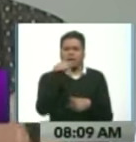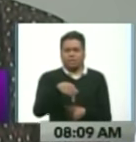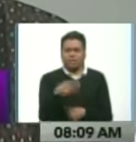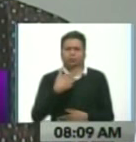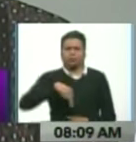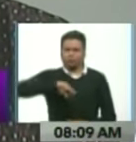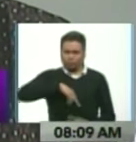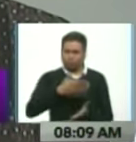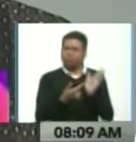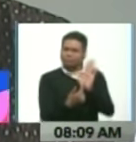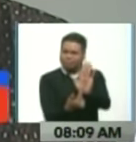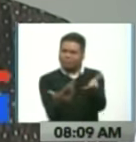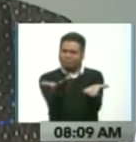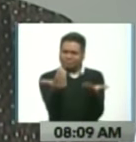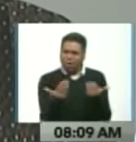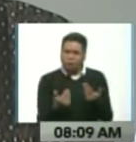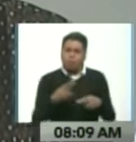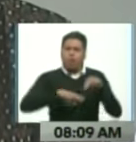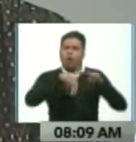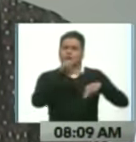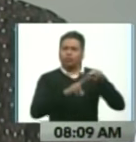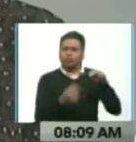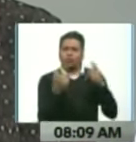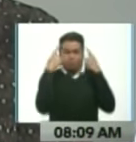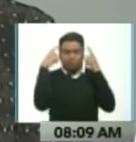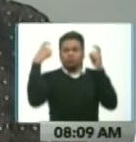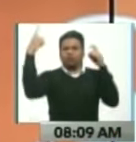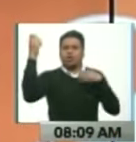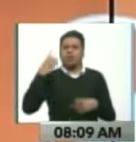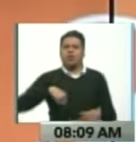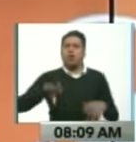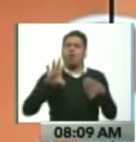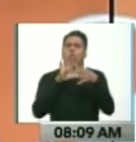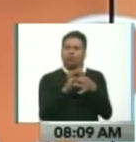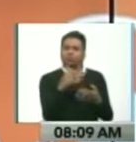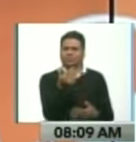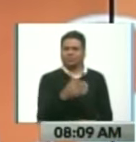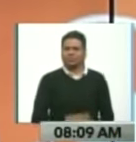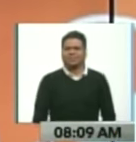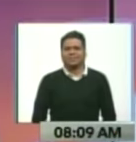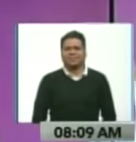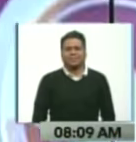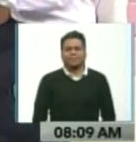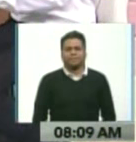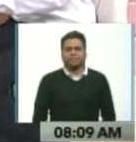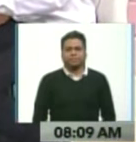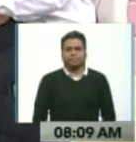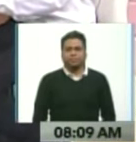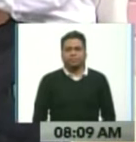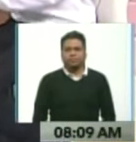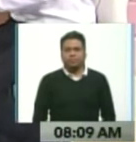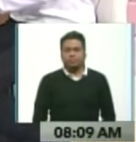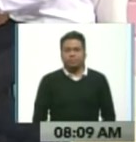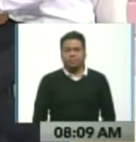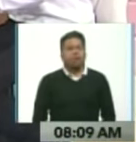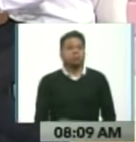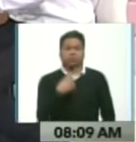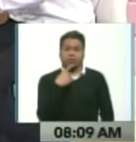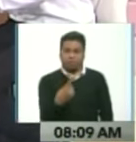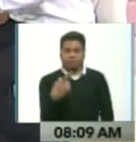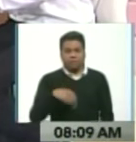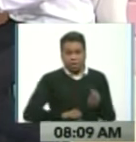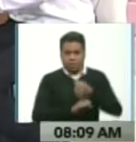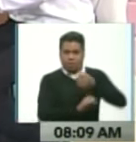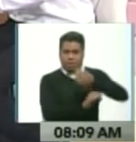nosotros vamos a construir este gran sueño juntos. Antonio. Bueno, básicamente también apoyando a lo que dice Ray,